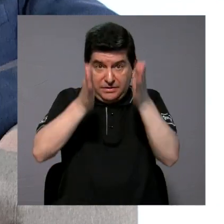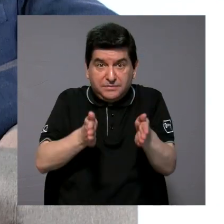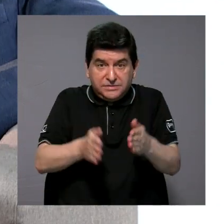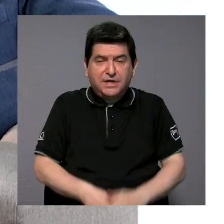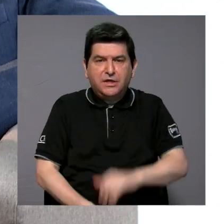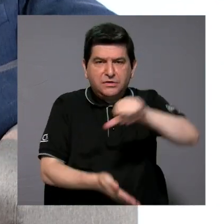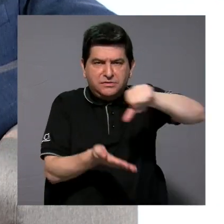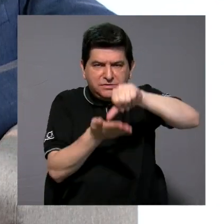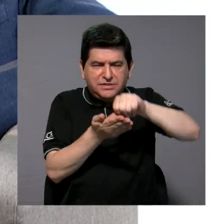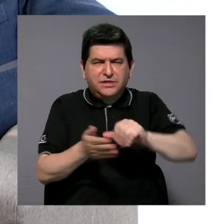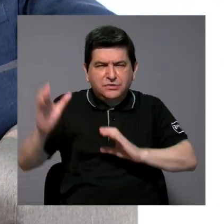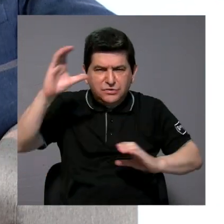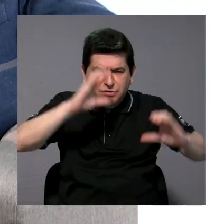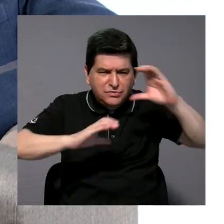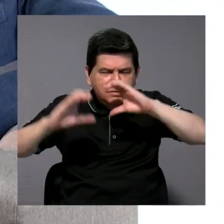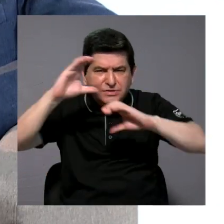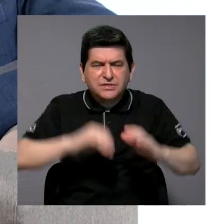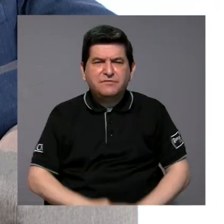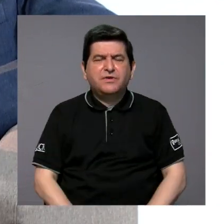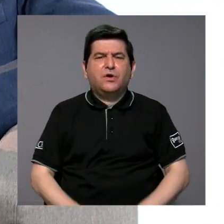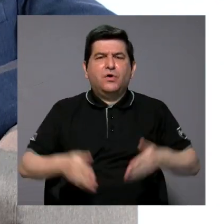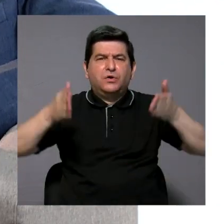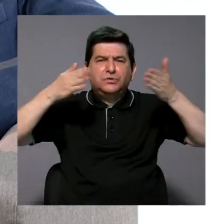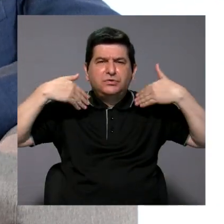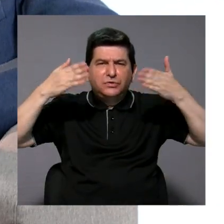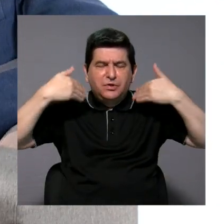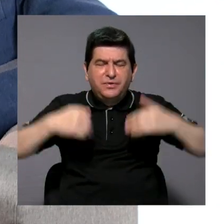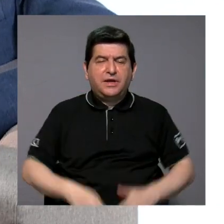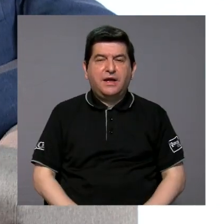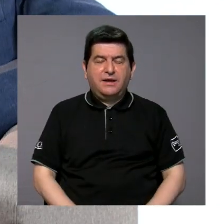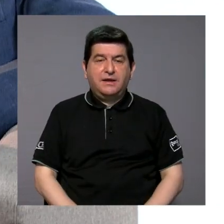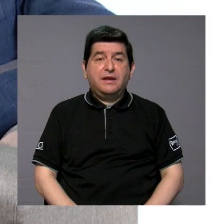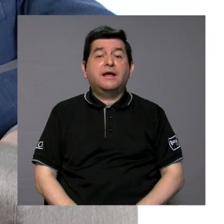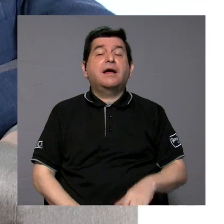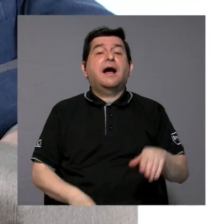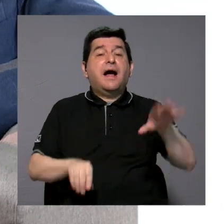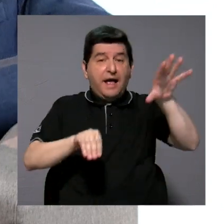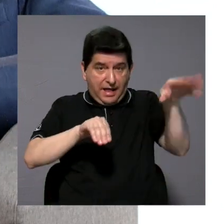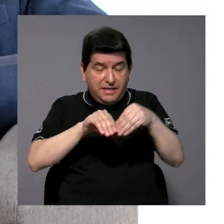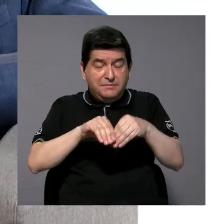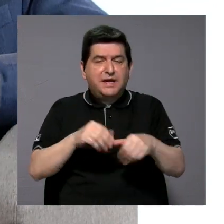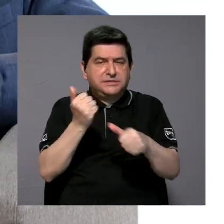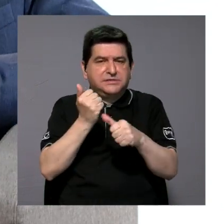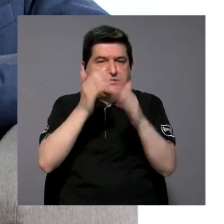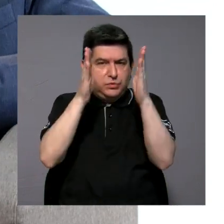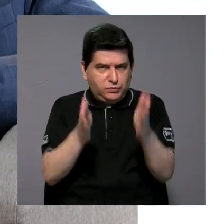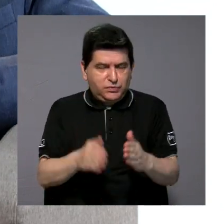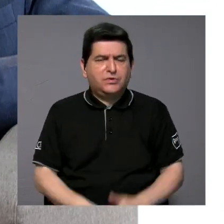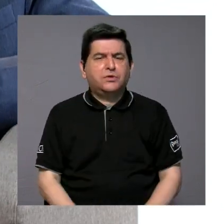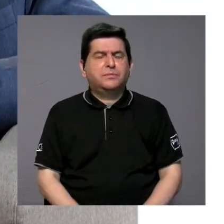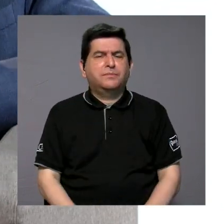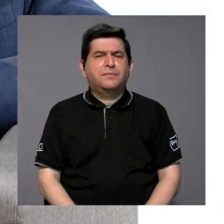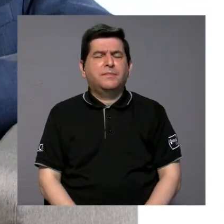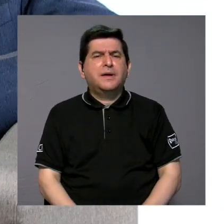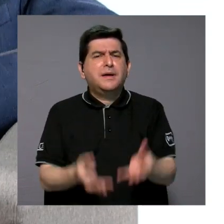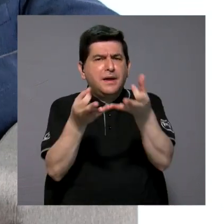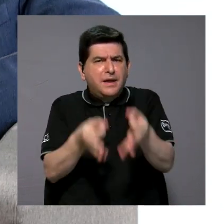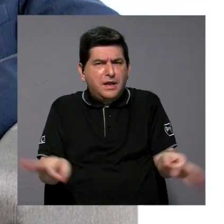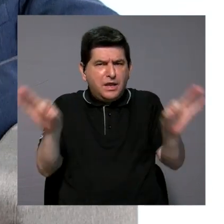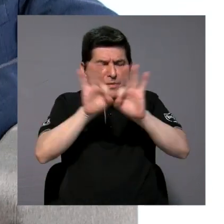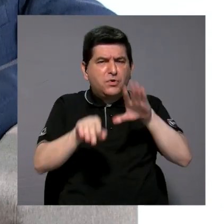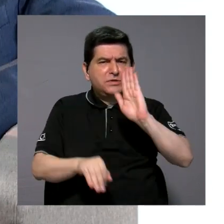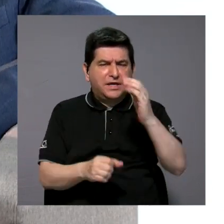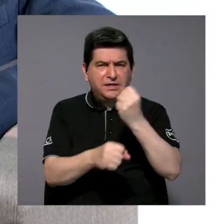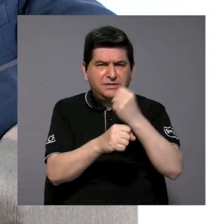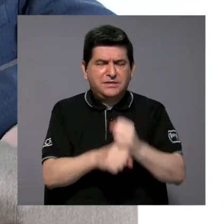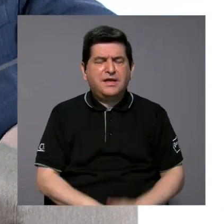investigador del Centro Científico Tropical, también consultor. Jaime, importante lo que usted hace,